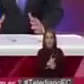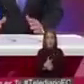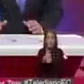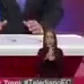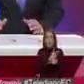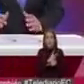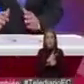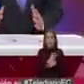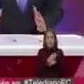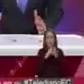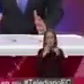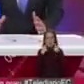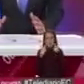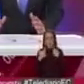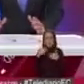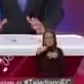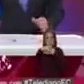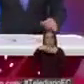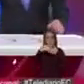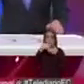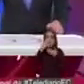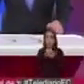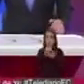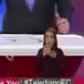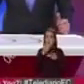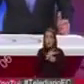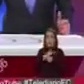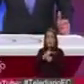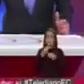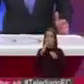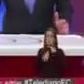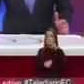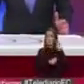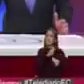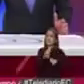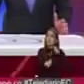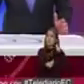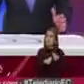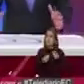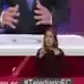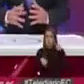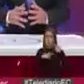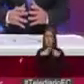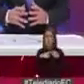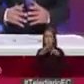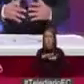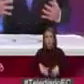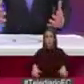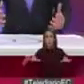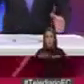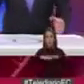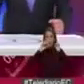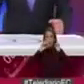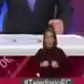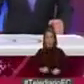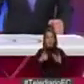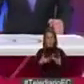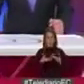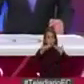protección, el atesoramiento de la dolarización. ¿Qué se debe hacer desde las autoridades del gobierno para poder blindar aún más